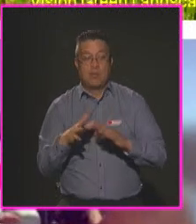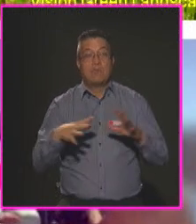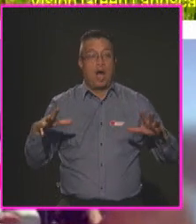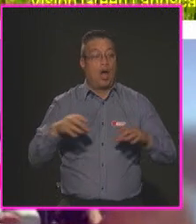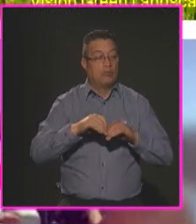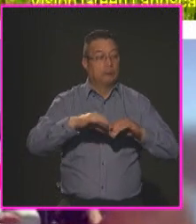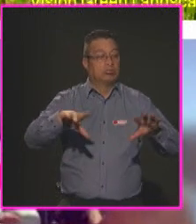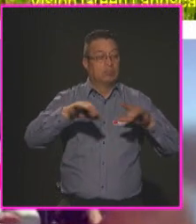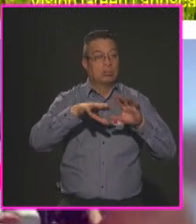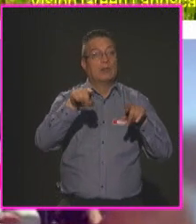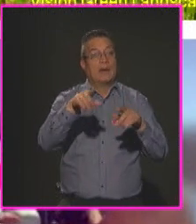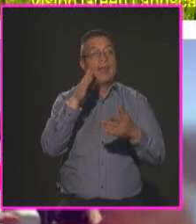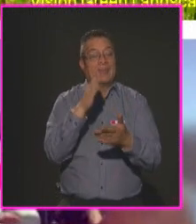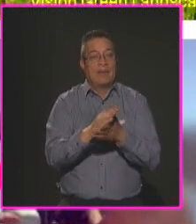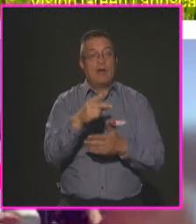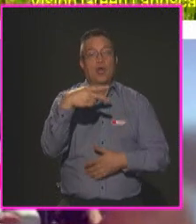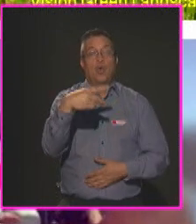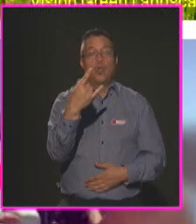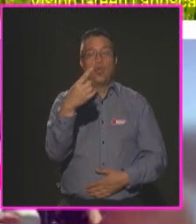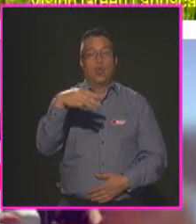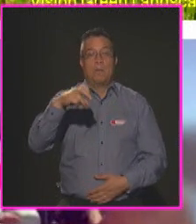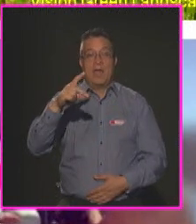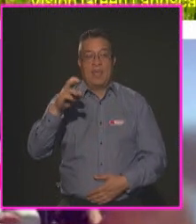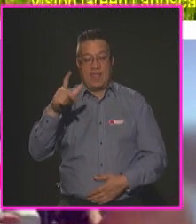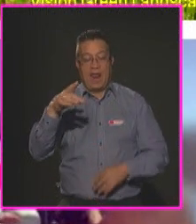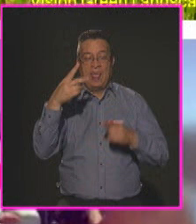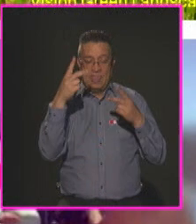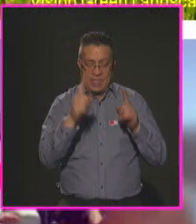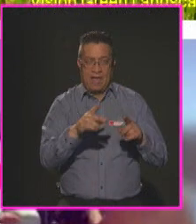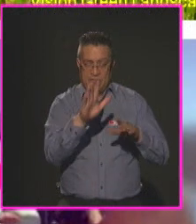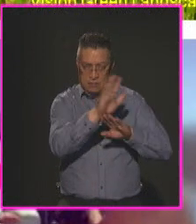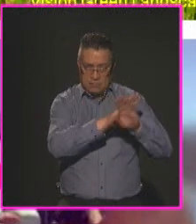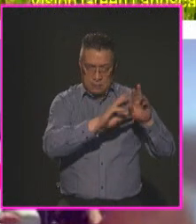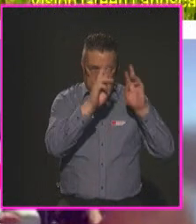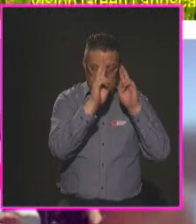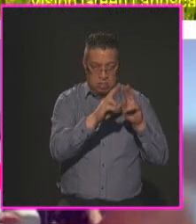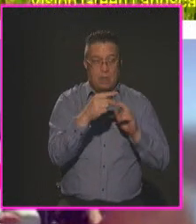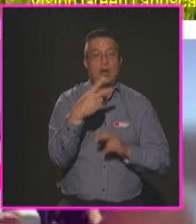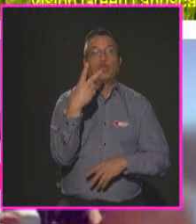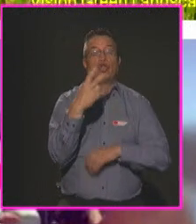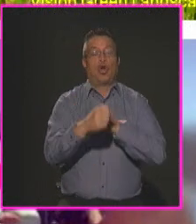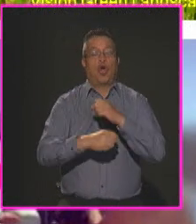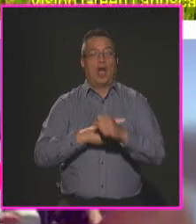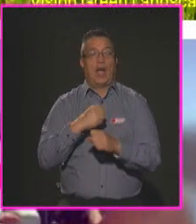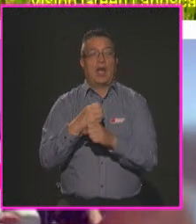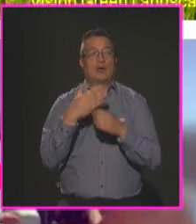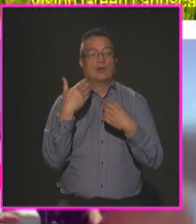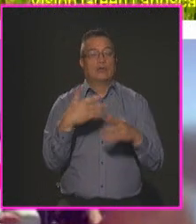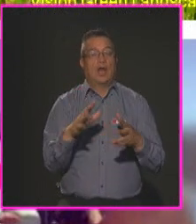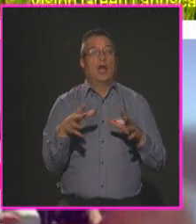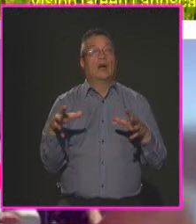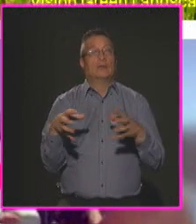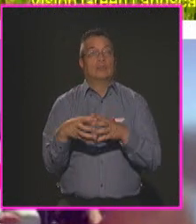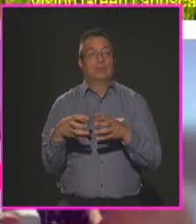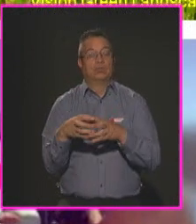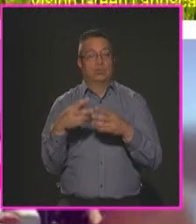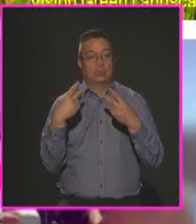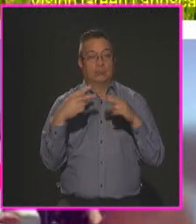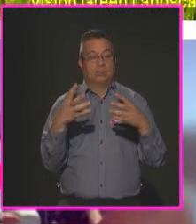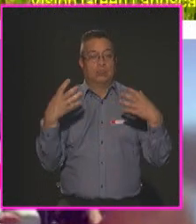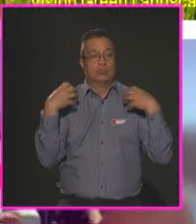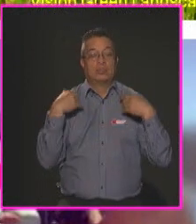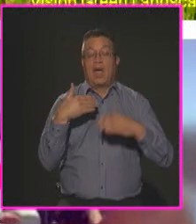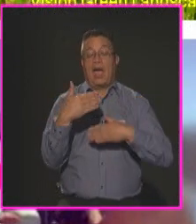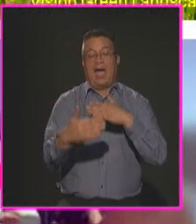la idea es que sea un humedal urbano, pero lamentablemente lleva casi 2 años en la organización correspondiente y no